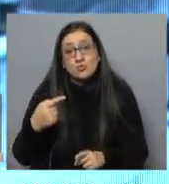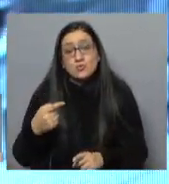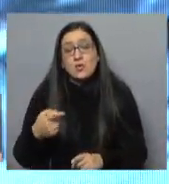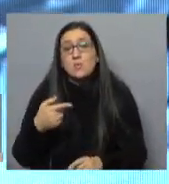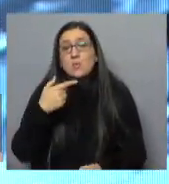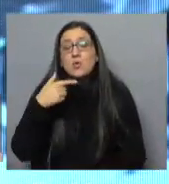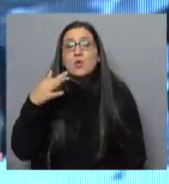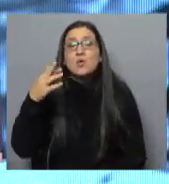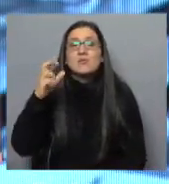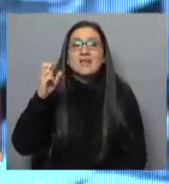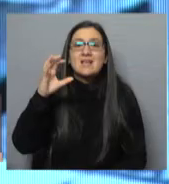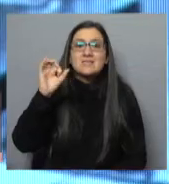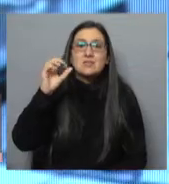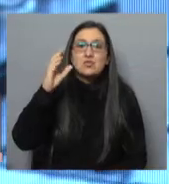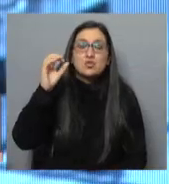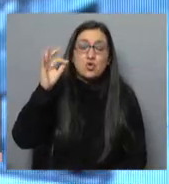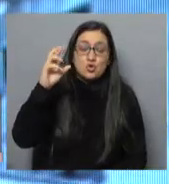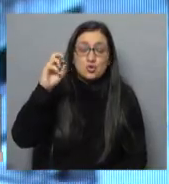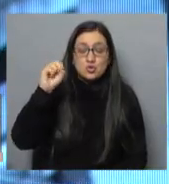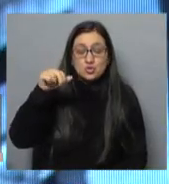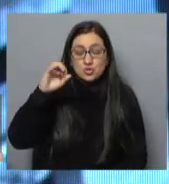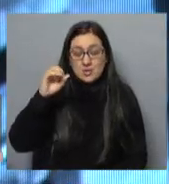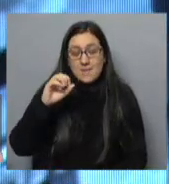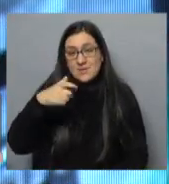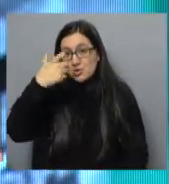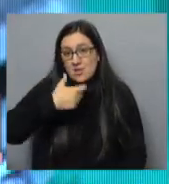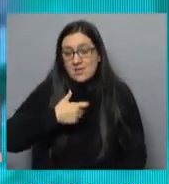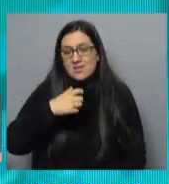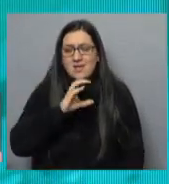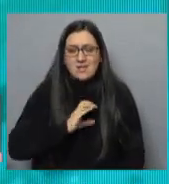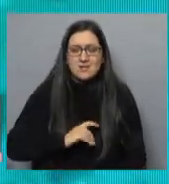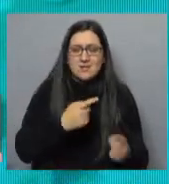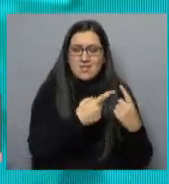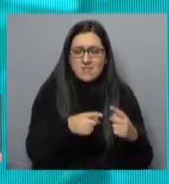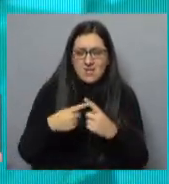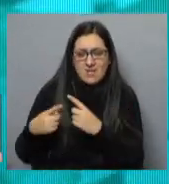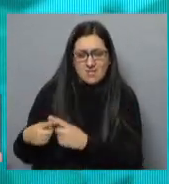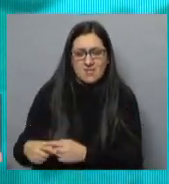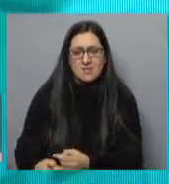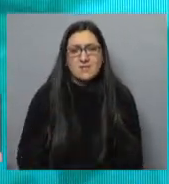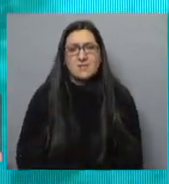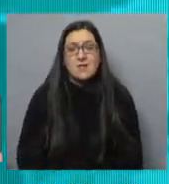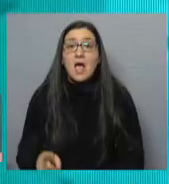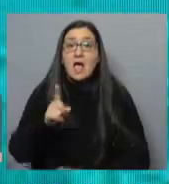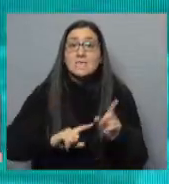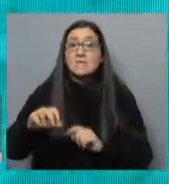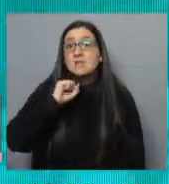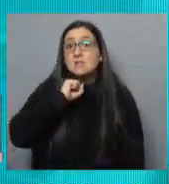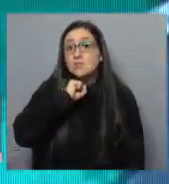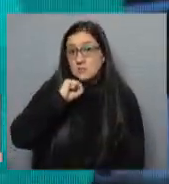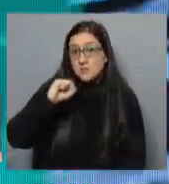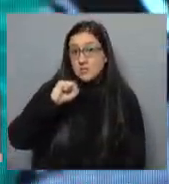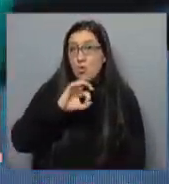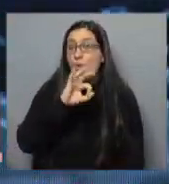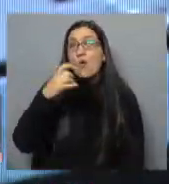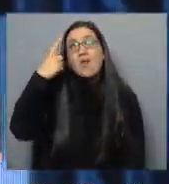llamamos trastornos de la personalidad, con características distintas. A veces el suicidio, la